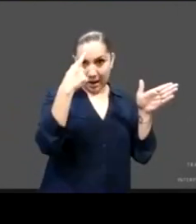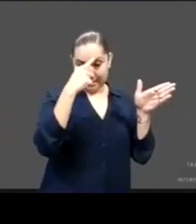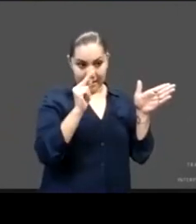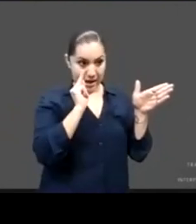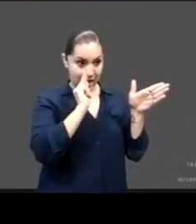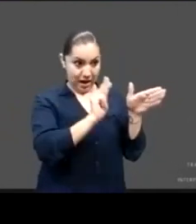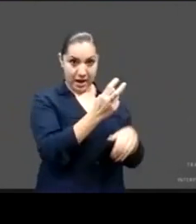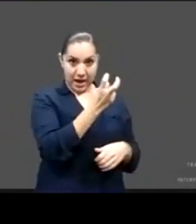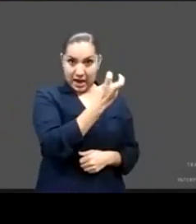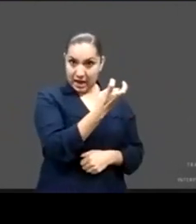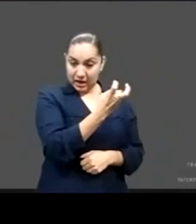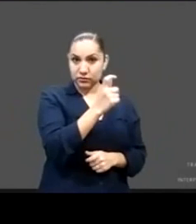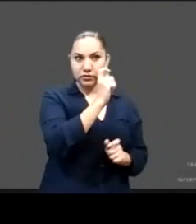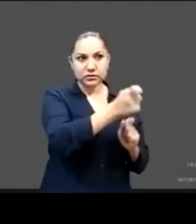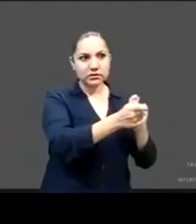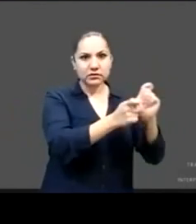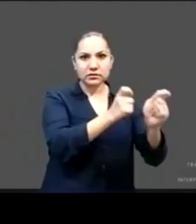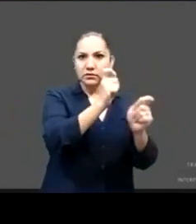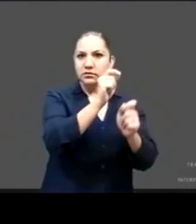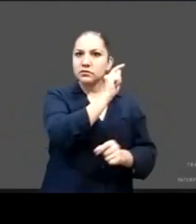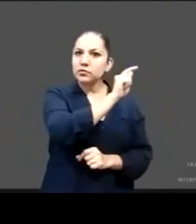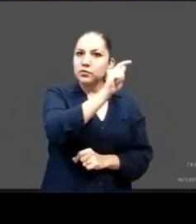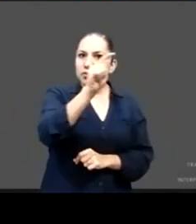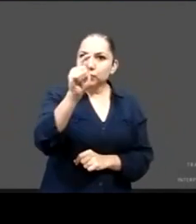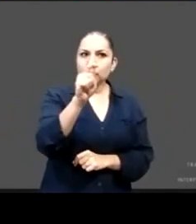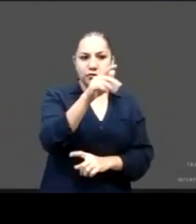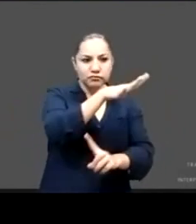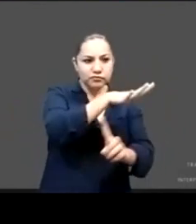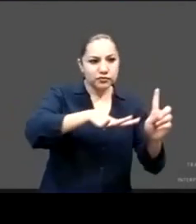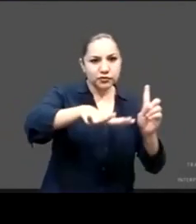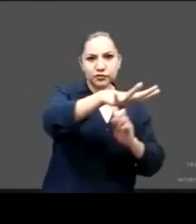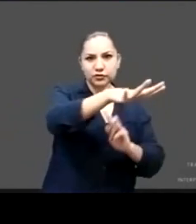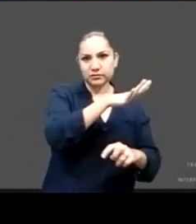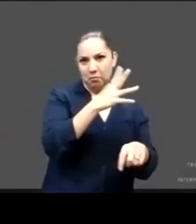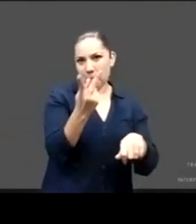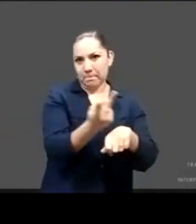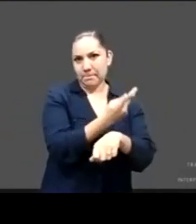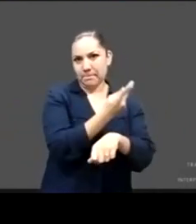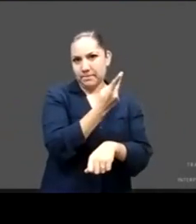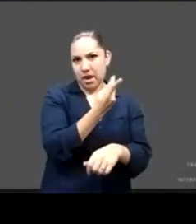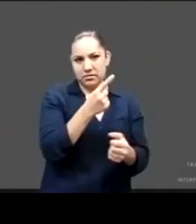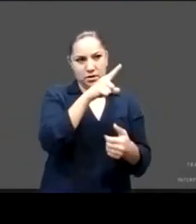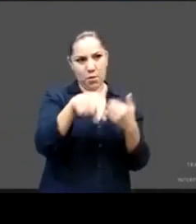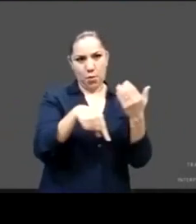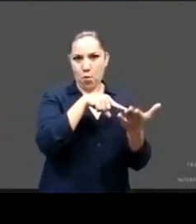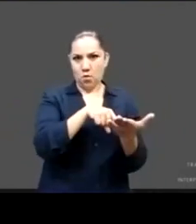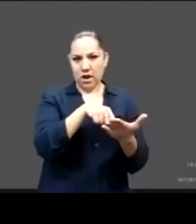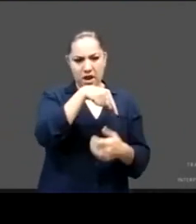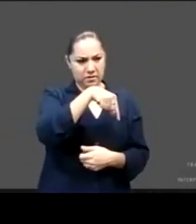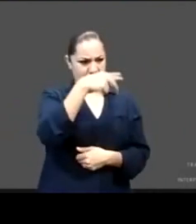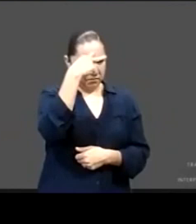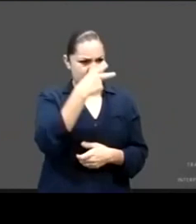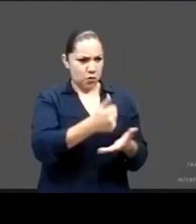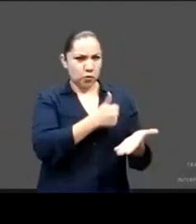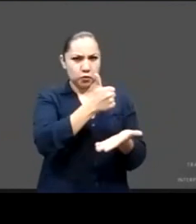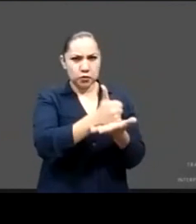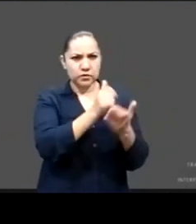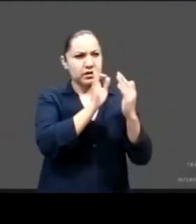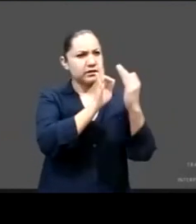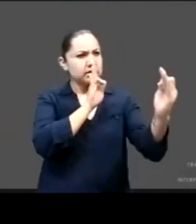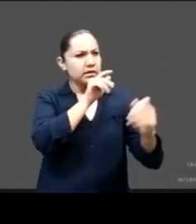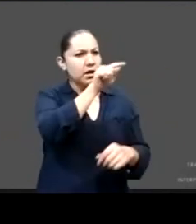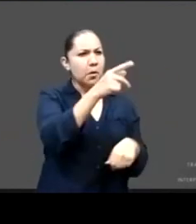experiencias que en el terreno, en el territorio, en el mundo local están ocurriendo. Adelante con la experiencia, por favor.